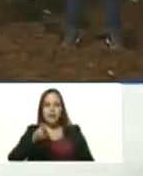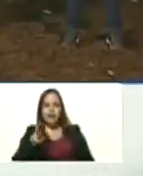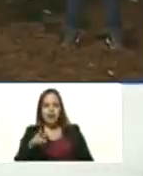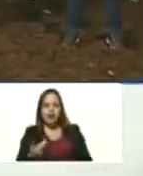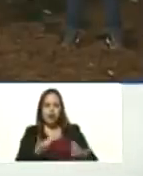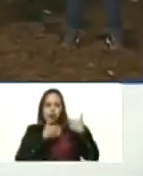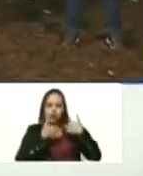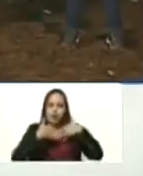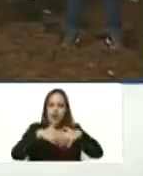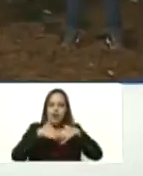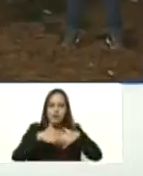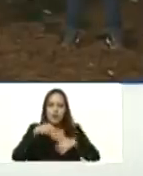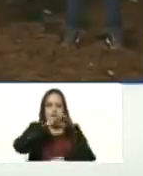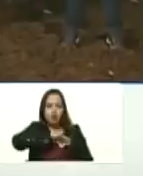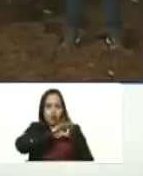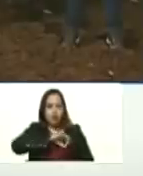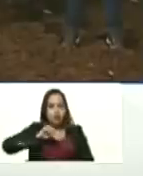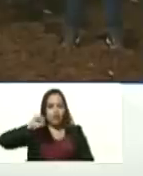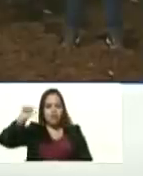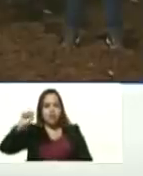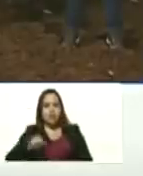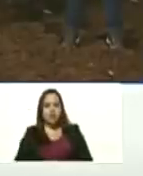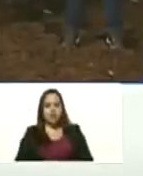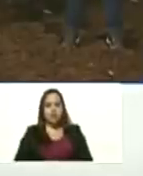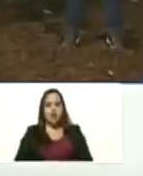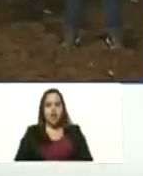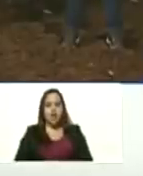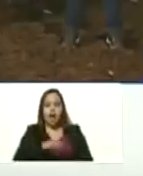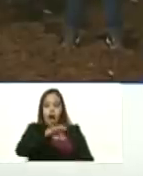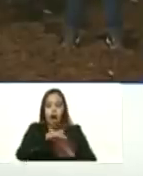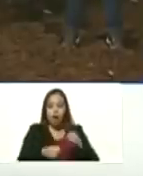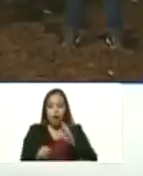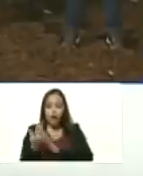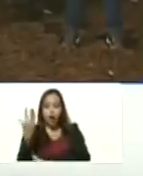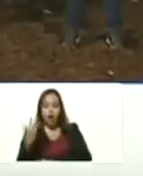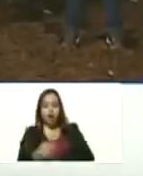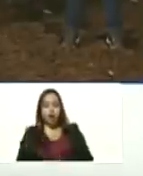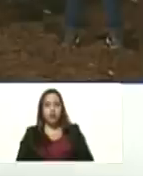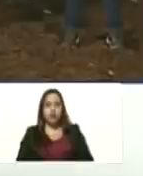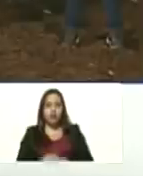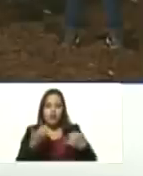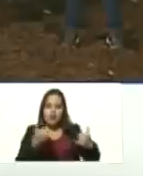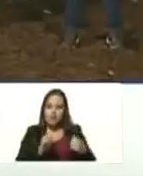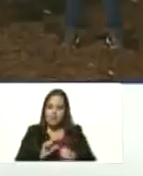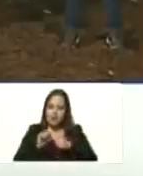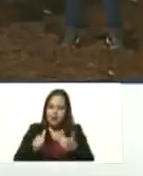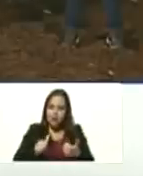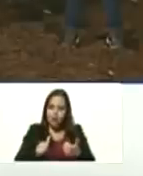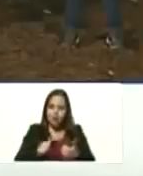empresa socialista agroflora allá piña te arranco compadre hablar